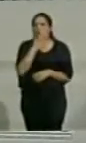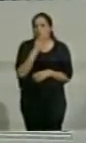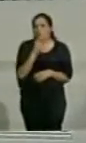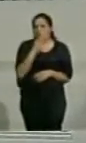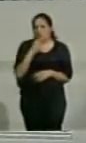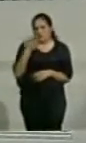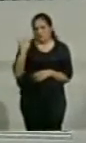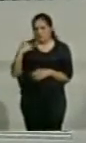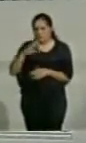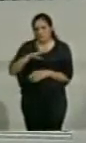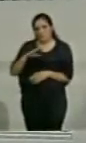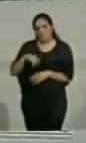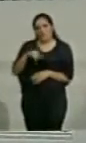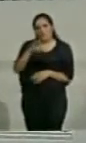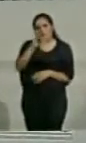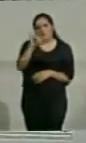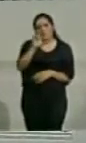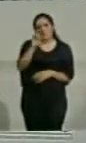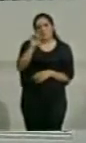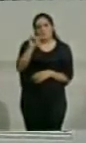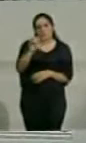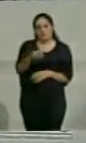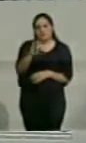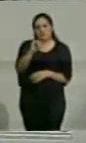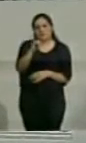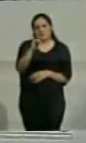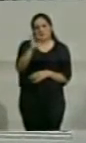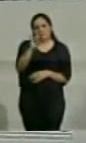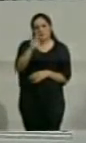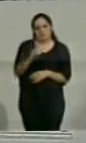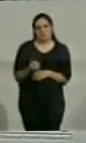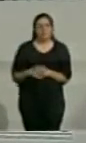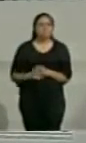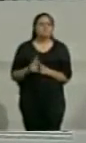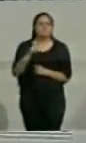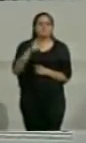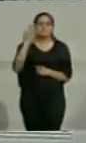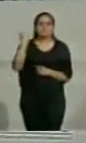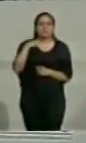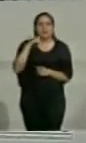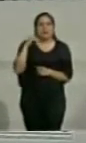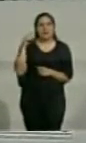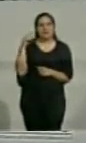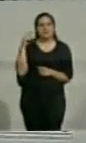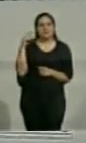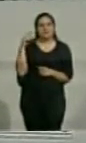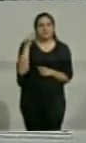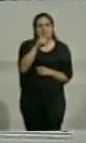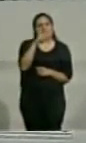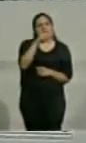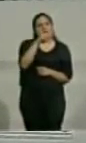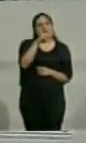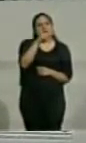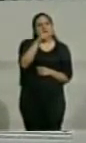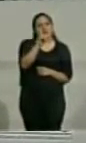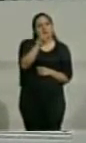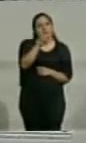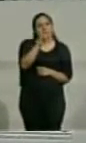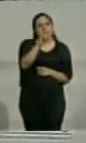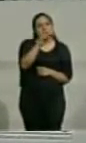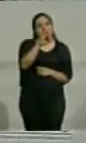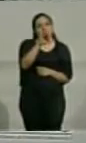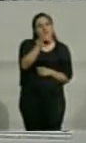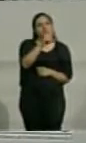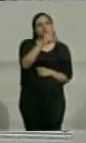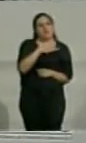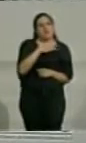paz descanse, Juan Ignacio Torres Landa, el cual tuvo a bien hacer allá en las Cascadas del Meco, en el Naranjo, un hotel que es un